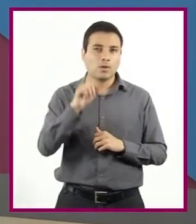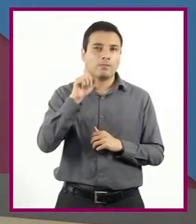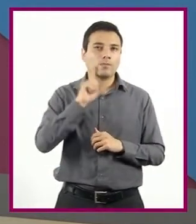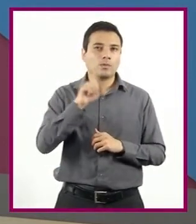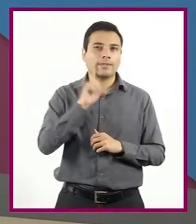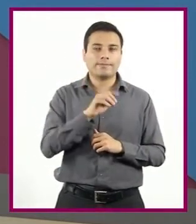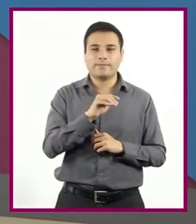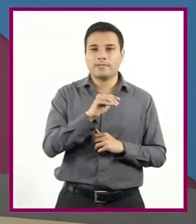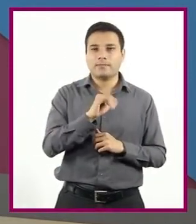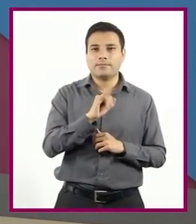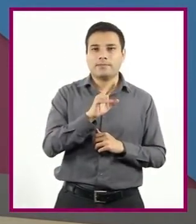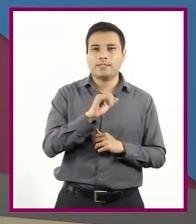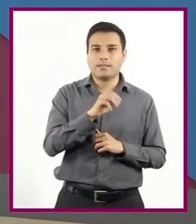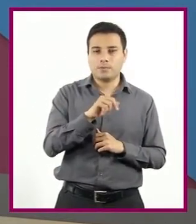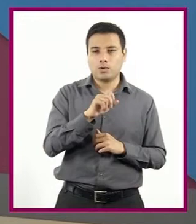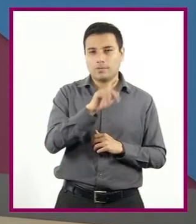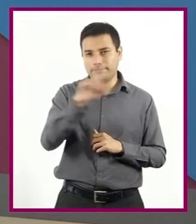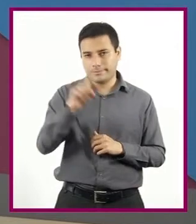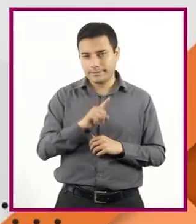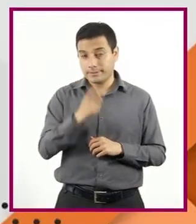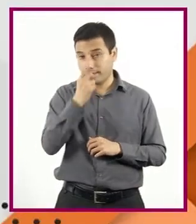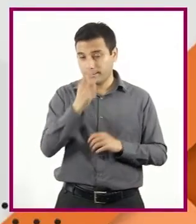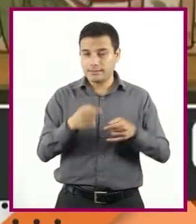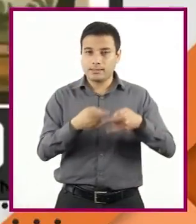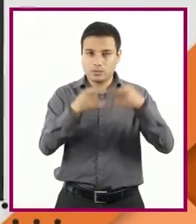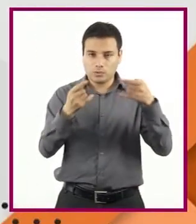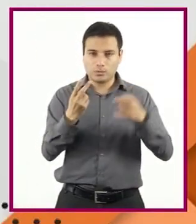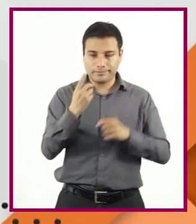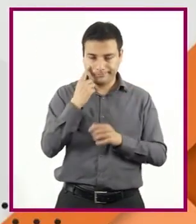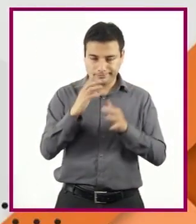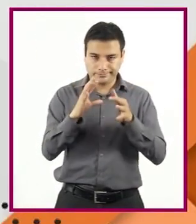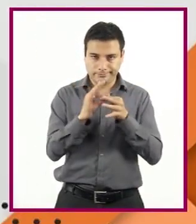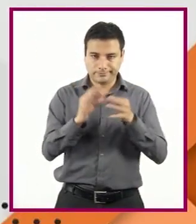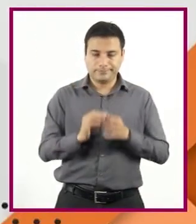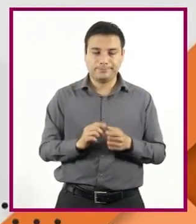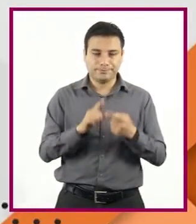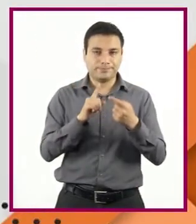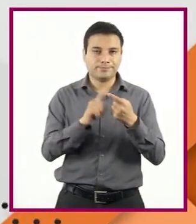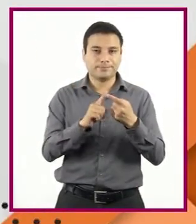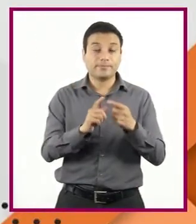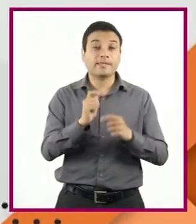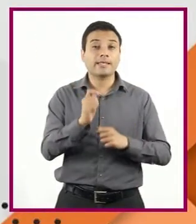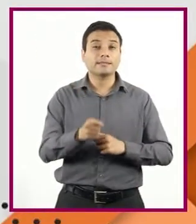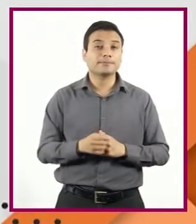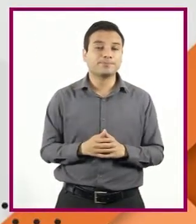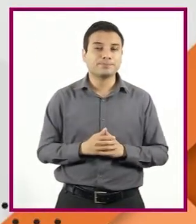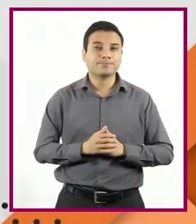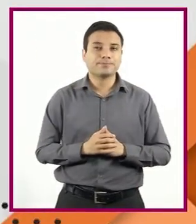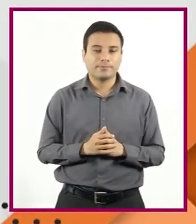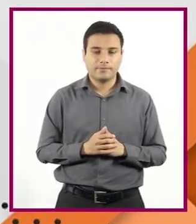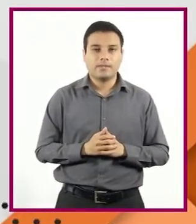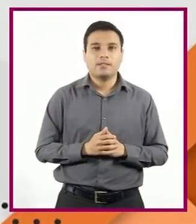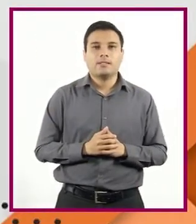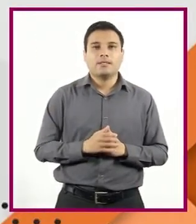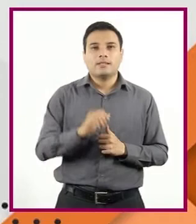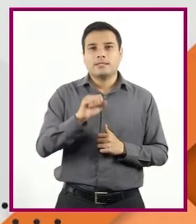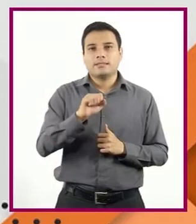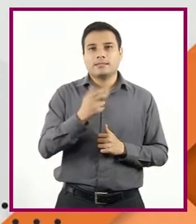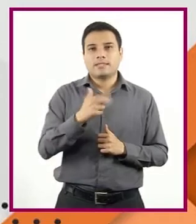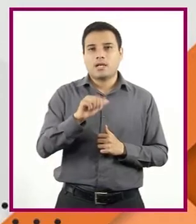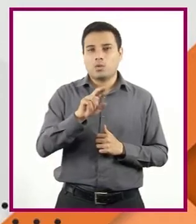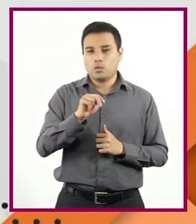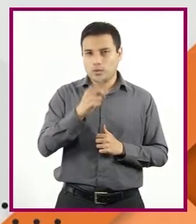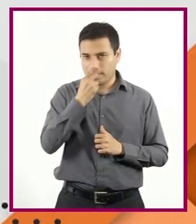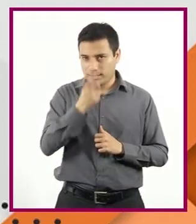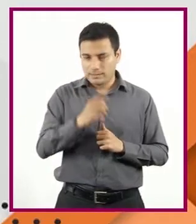López Hernández retoma dos versiones. La primera es la consignada por Bernardino de Sahagún, que relata que